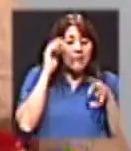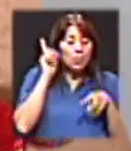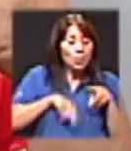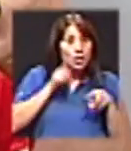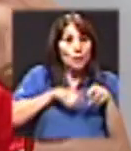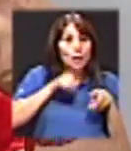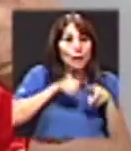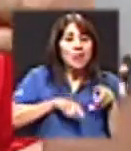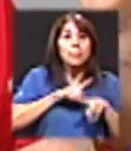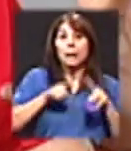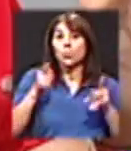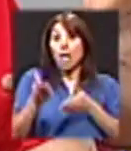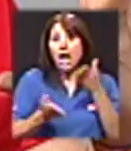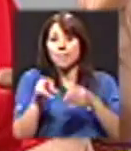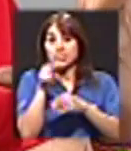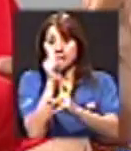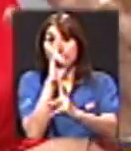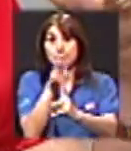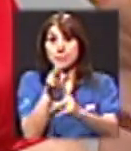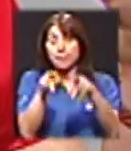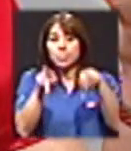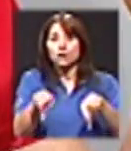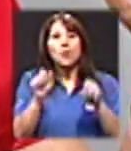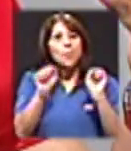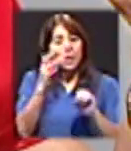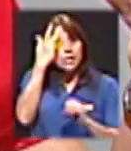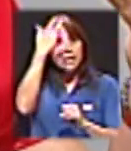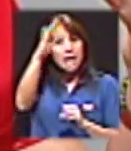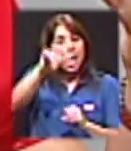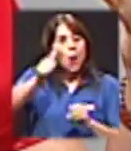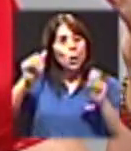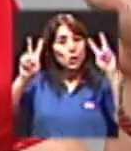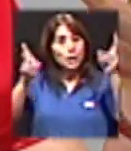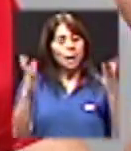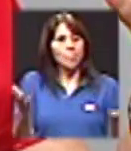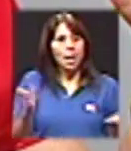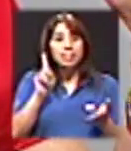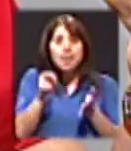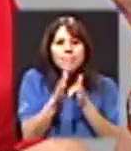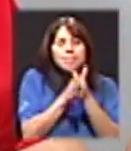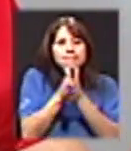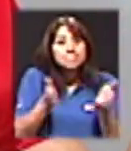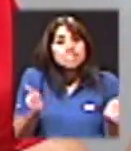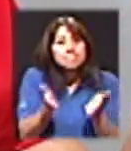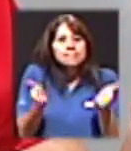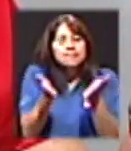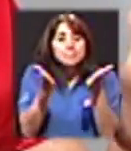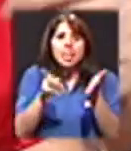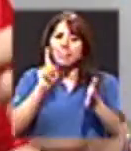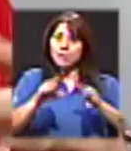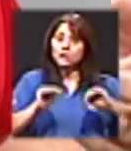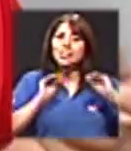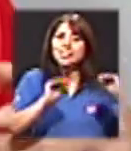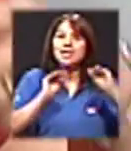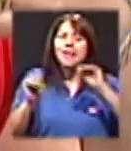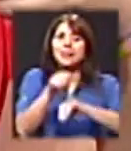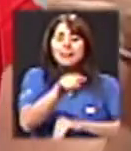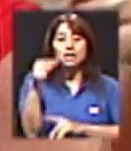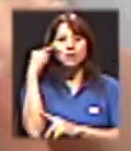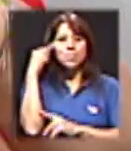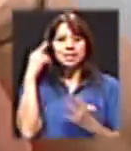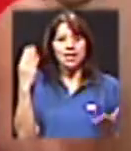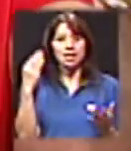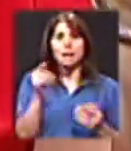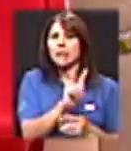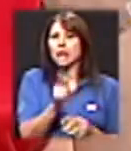Y eso hay que facilitarlo. La gente, deberíamos enseñarles a pensar y que no tuvieran miedo, porque en este país,